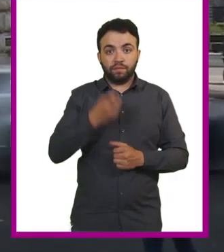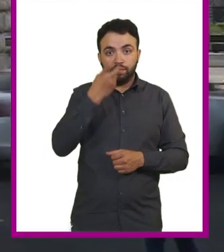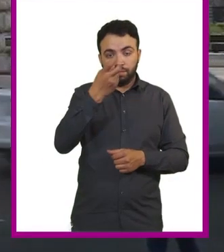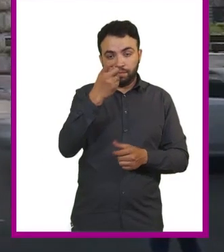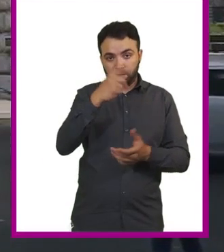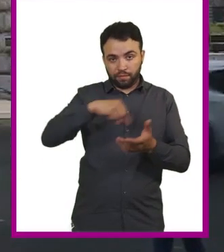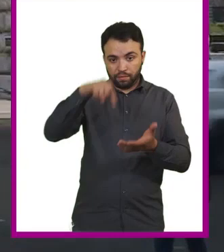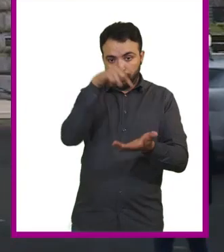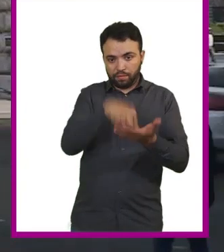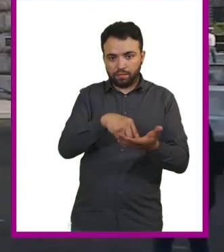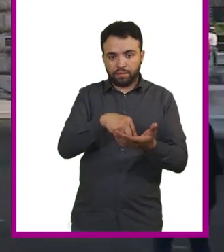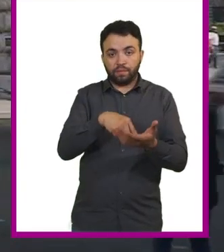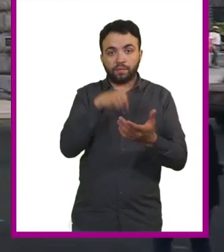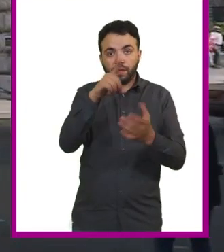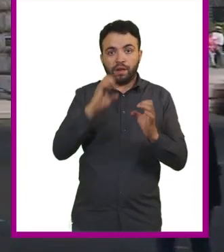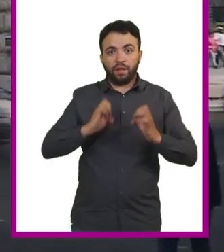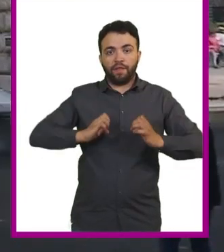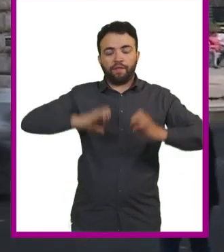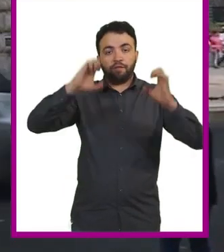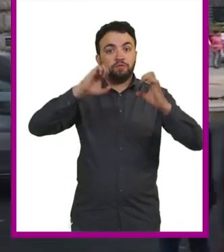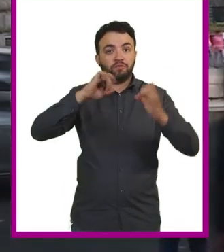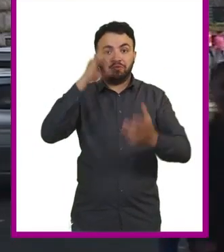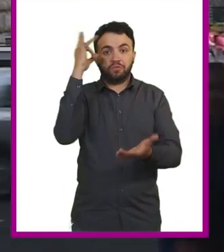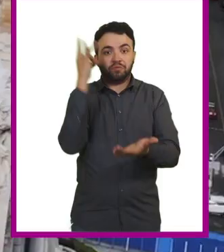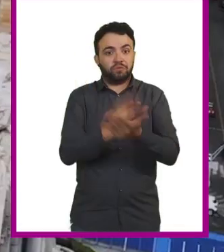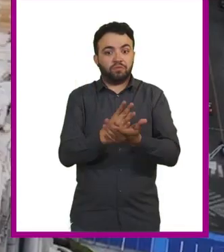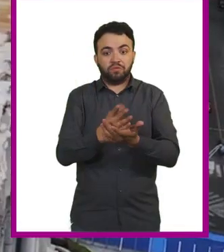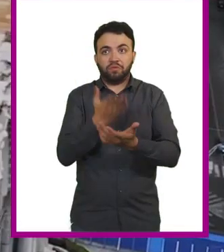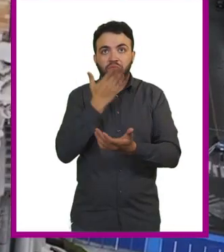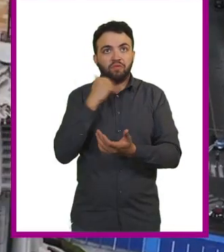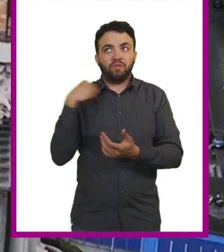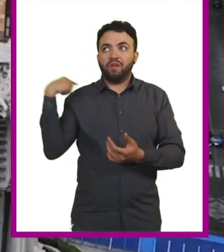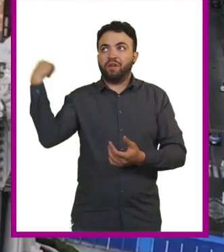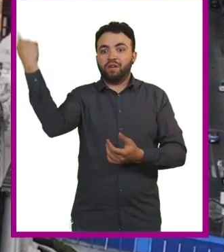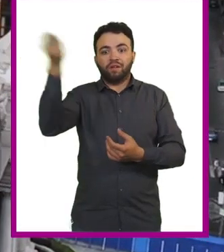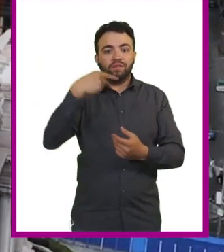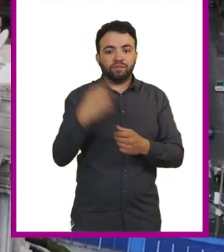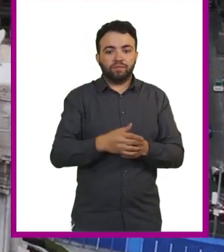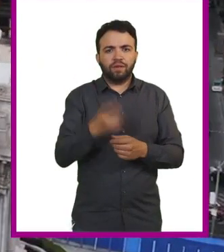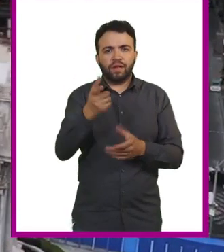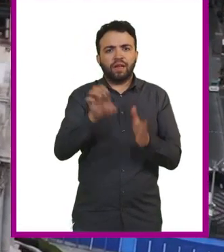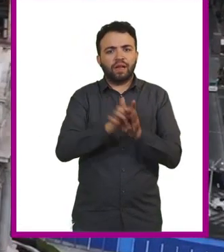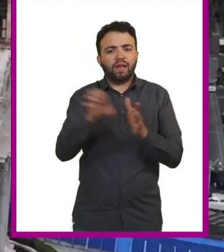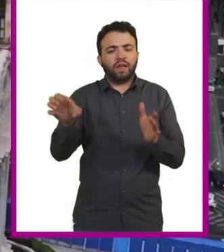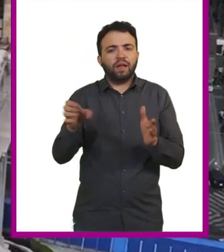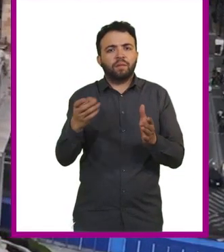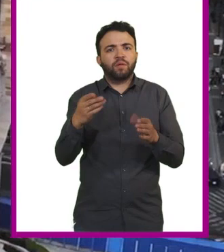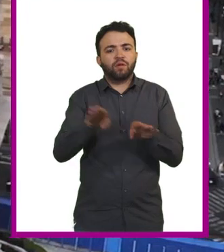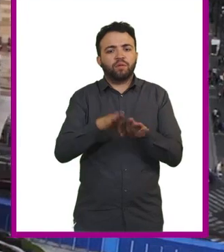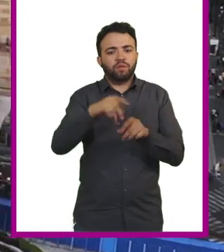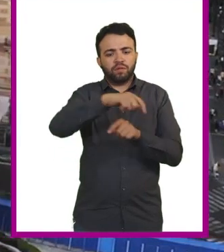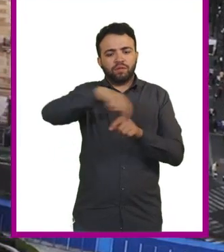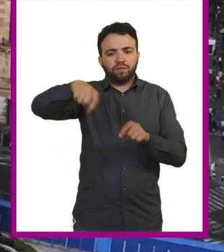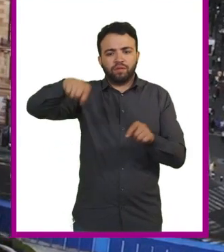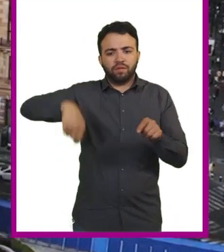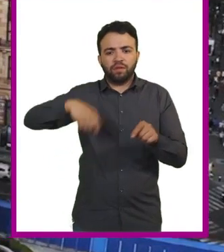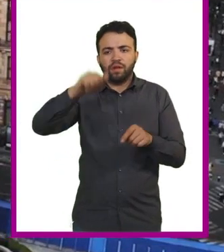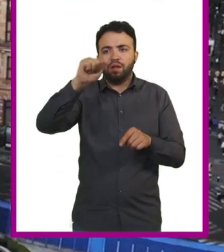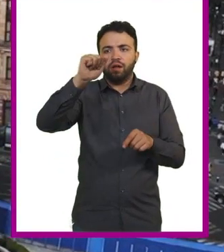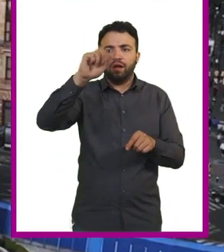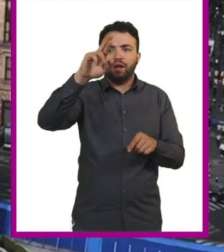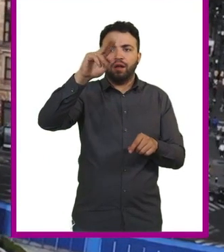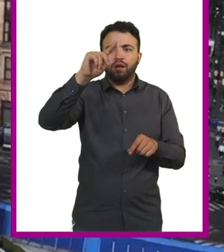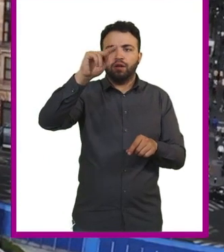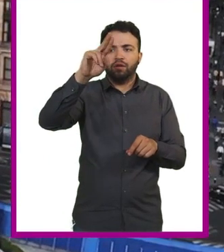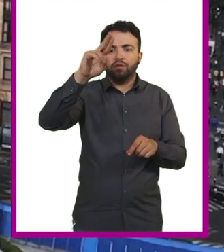El Palacio de Bellas Artes es un edificio único en su tipo. Al exterior es un ejemplo de la arquitectura conocida como Art Nouveau,